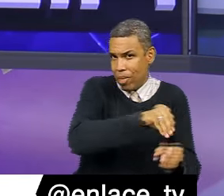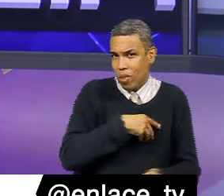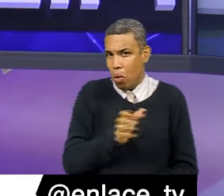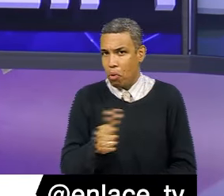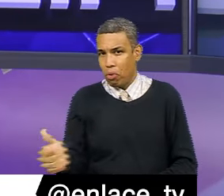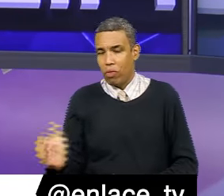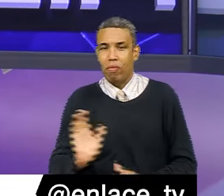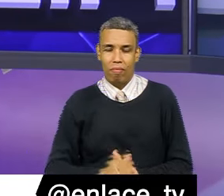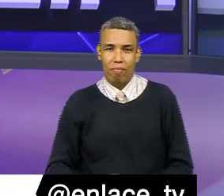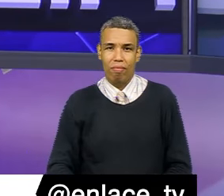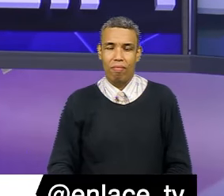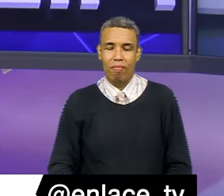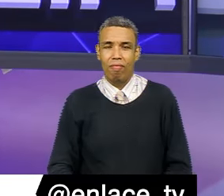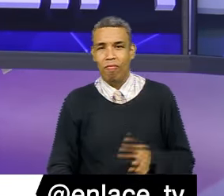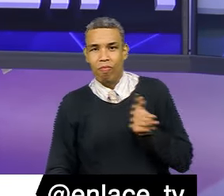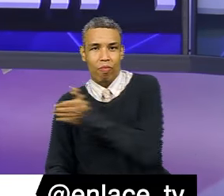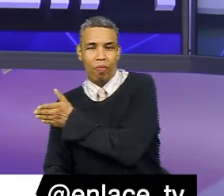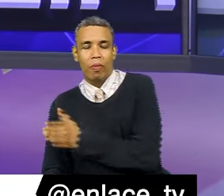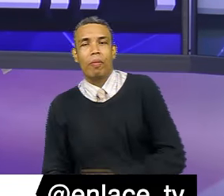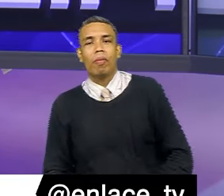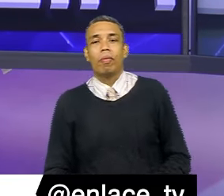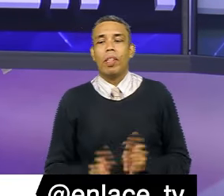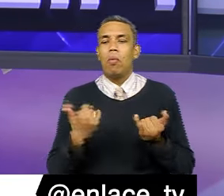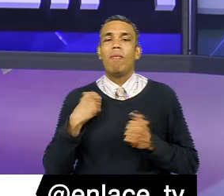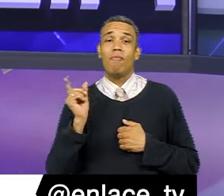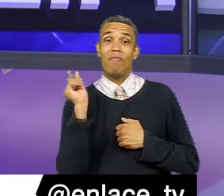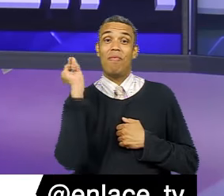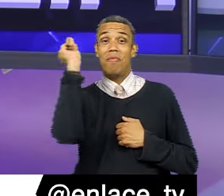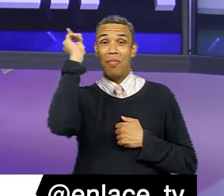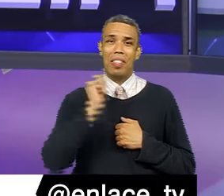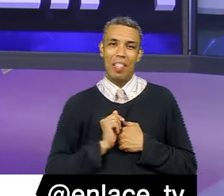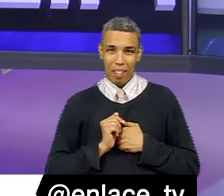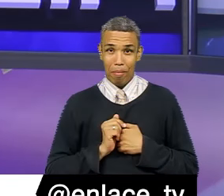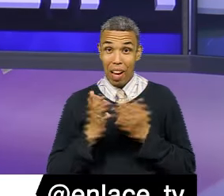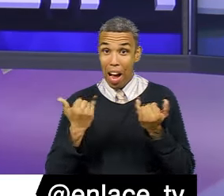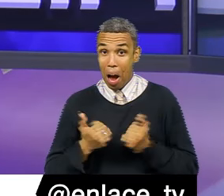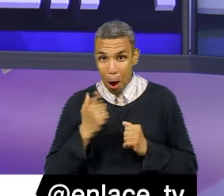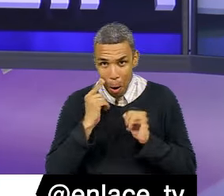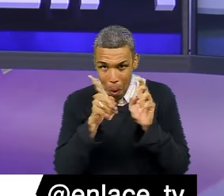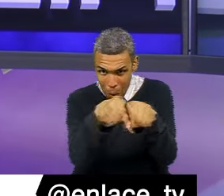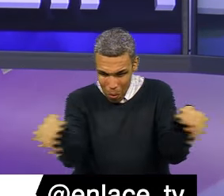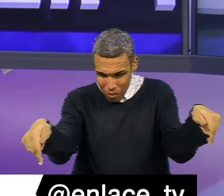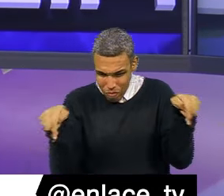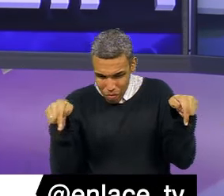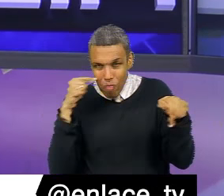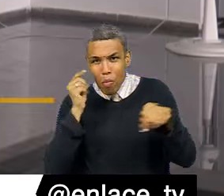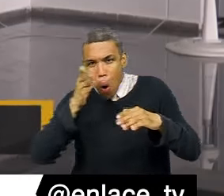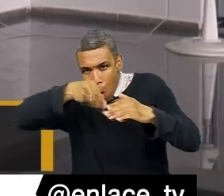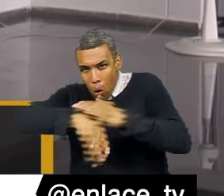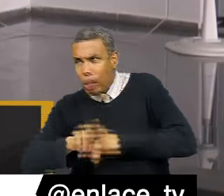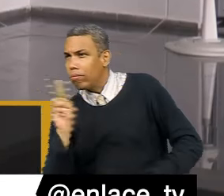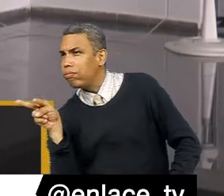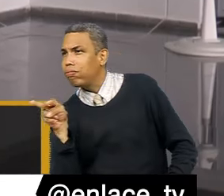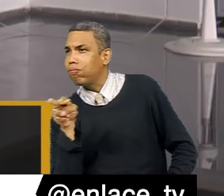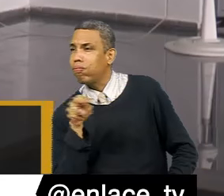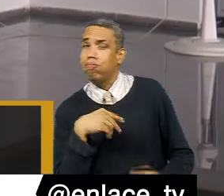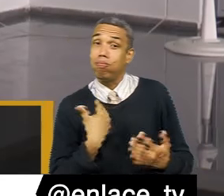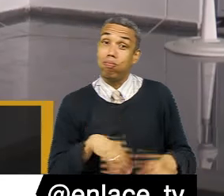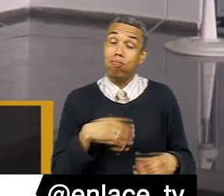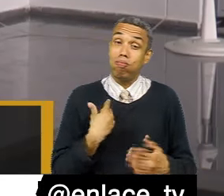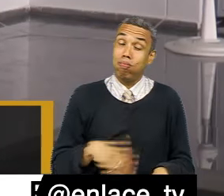Nuevas son las instalaciones con las que ahora cuenta INDERBA. Están ubicadas en el costado oriental del estadio Daniel Villa Zapata. Estas son las nuevas